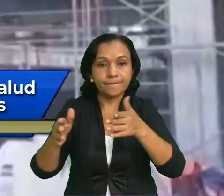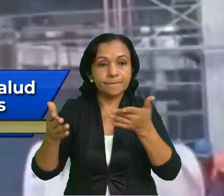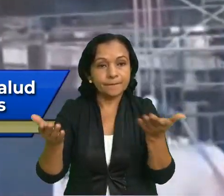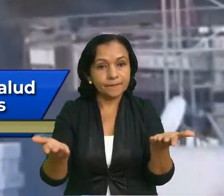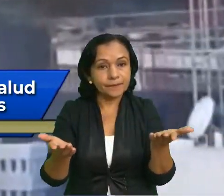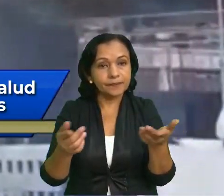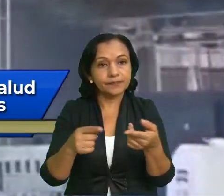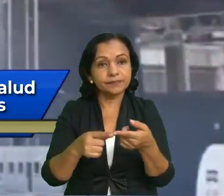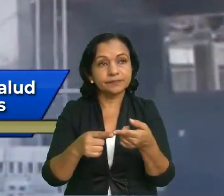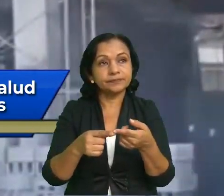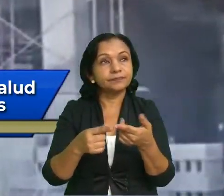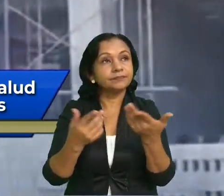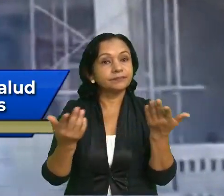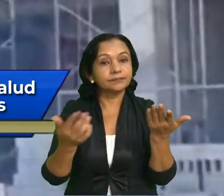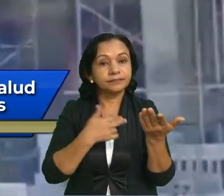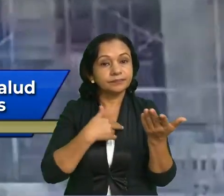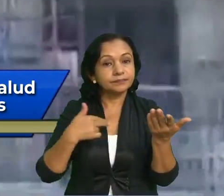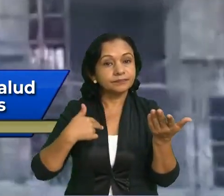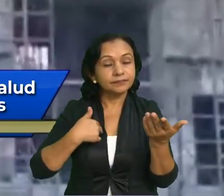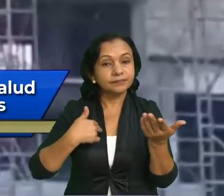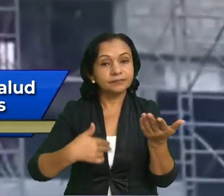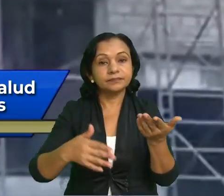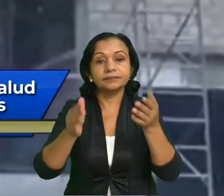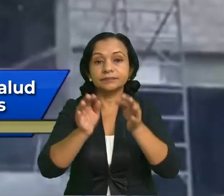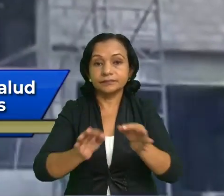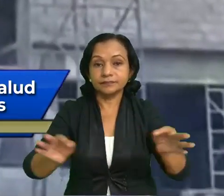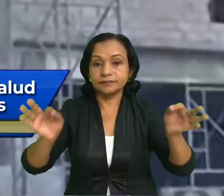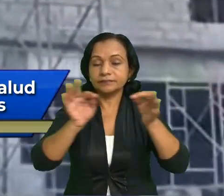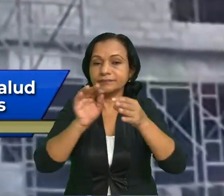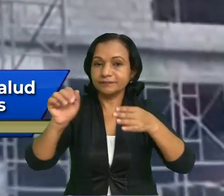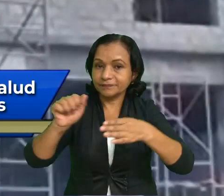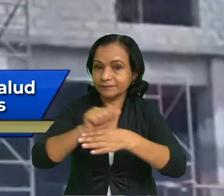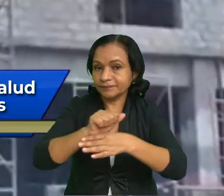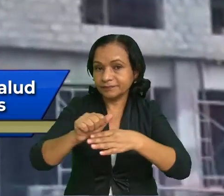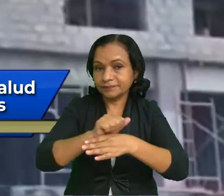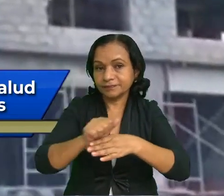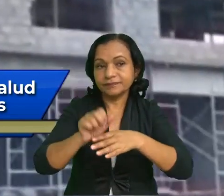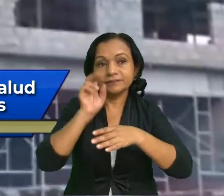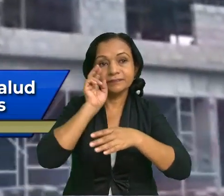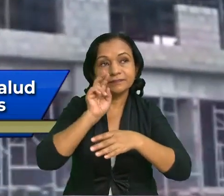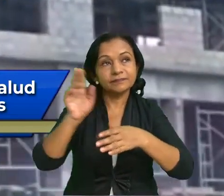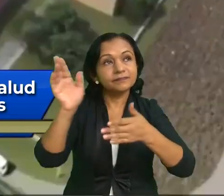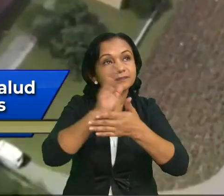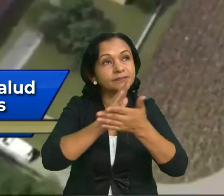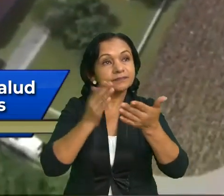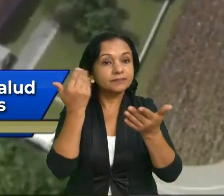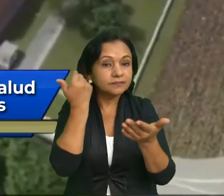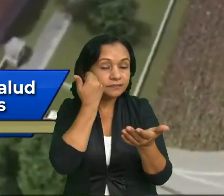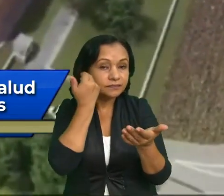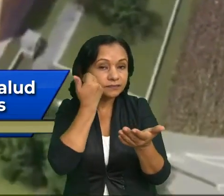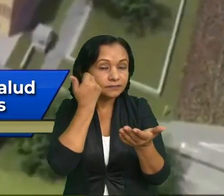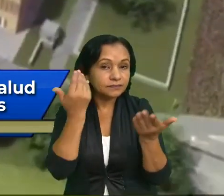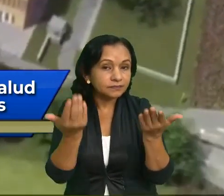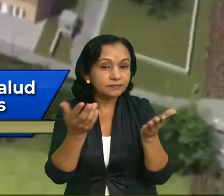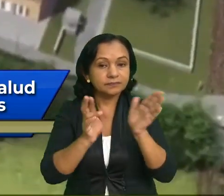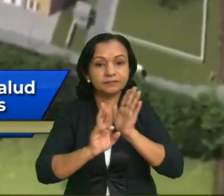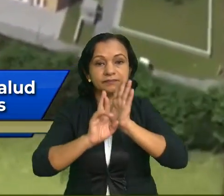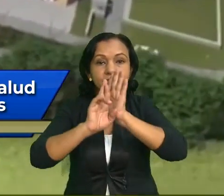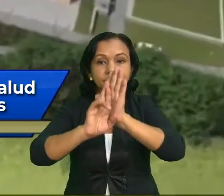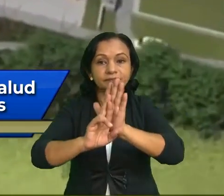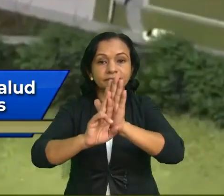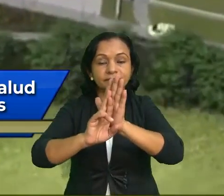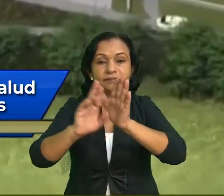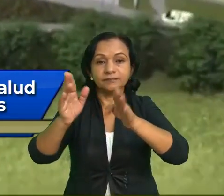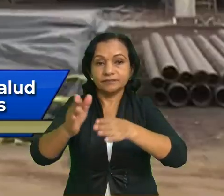hay un aparato bastante práctico lo hemos visto en torno a algunas pandemias obviamente la respuesta que se brindó